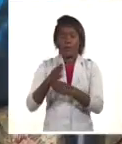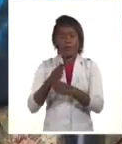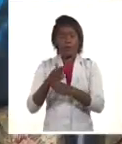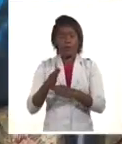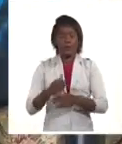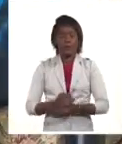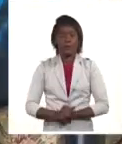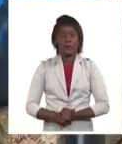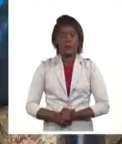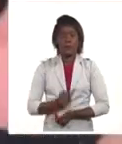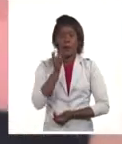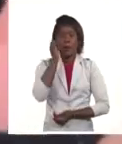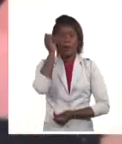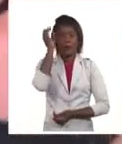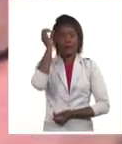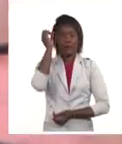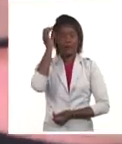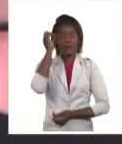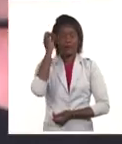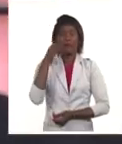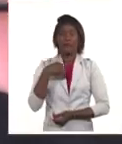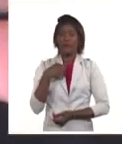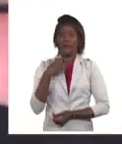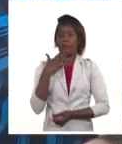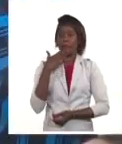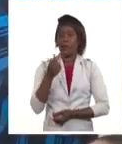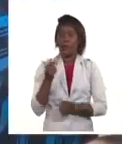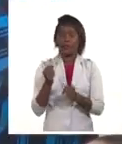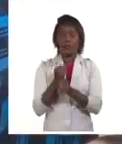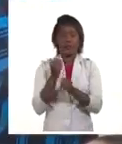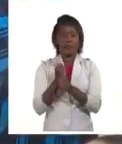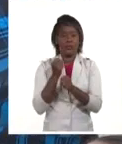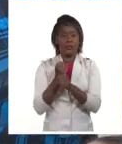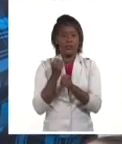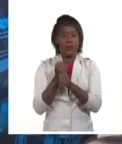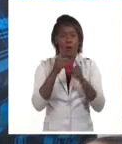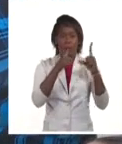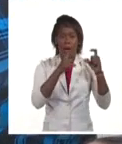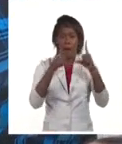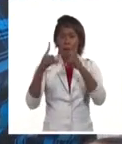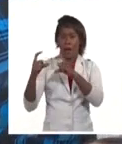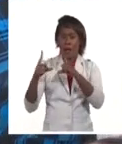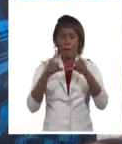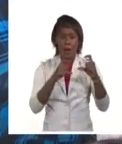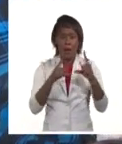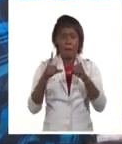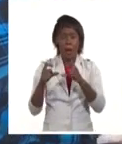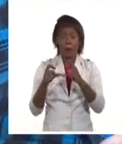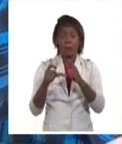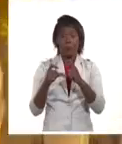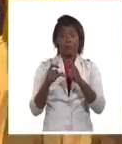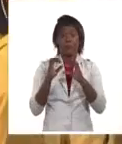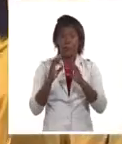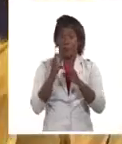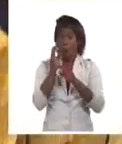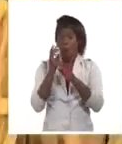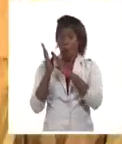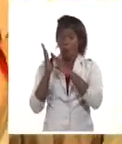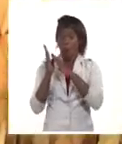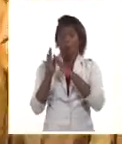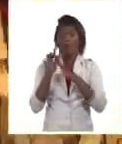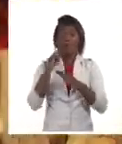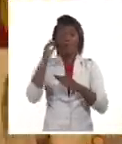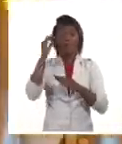actividades. Un creador con incesante búsqueda en el patrimonio musical y danzario del país, Fernando Medrano Virella,